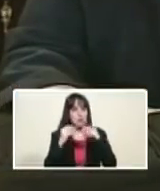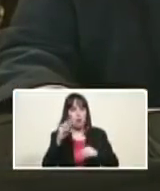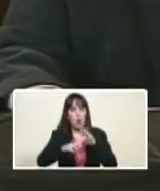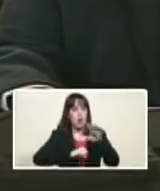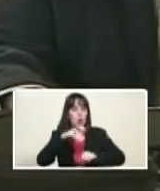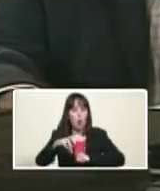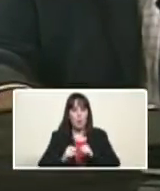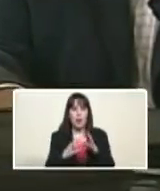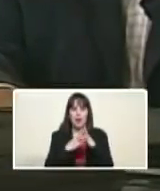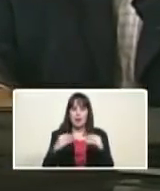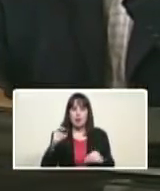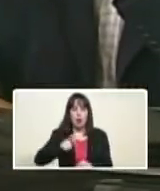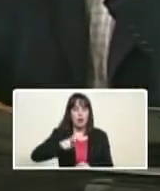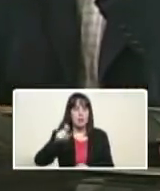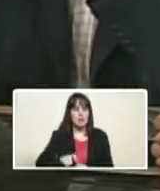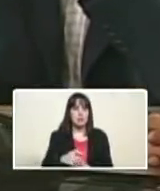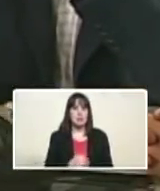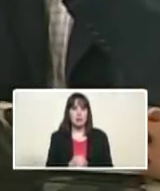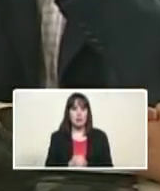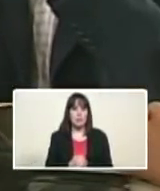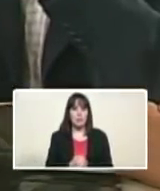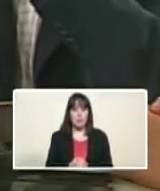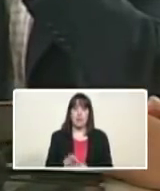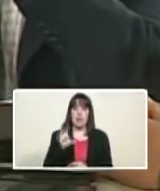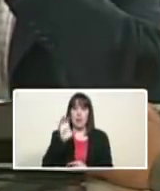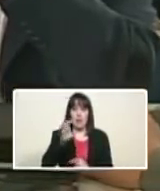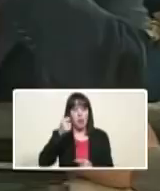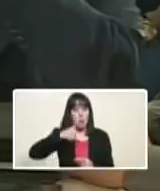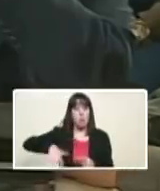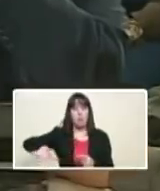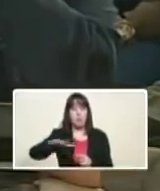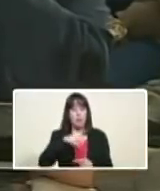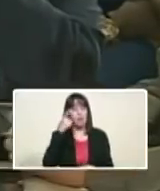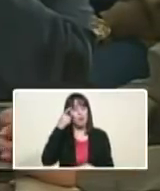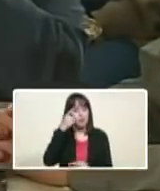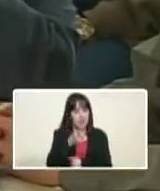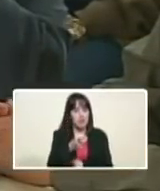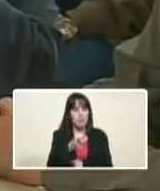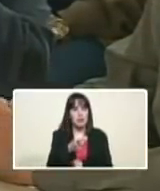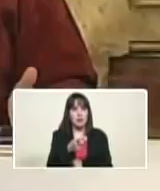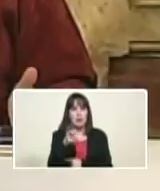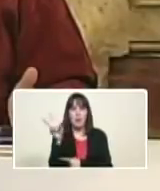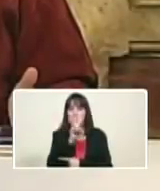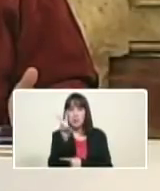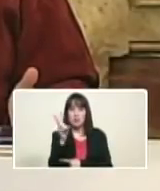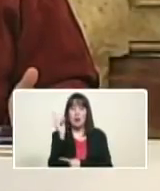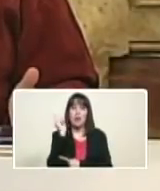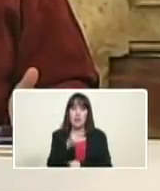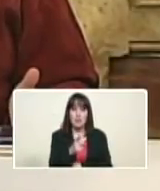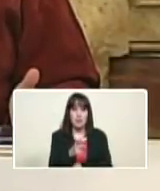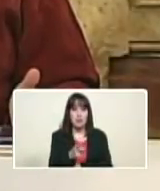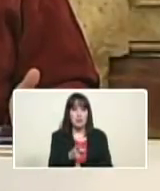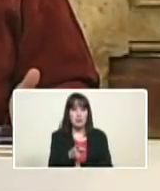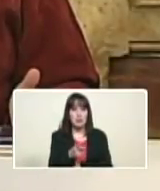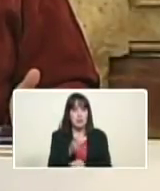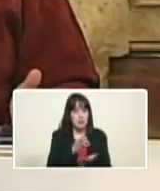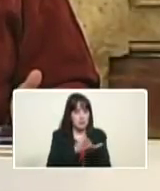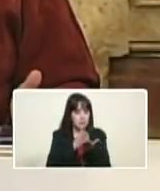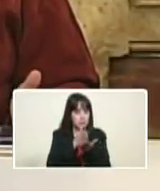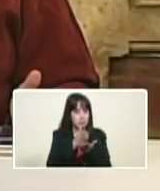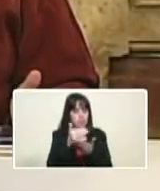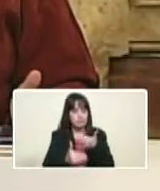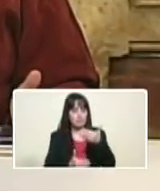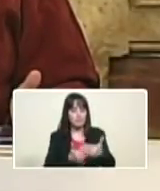que necesita. Al final, el país tiene, Venezuela tiene cómo caminar con pies